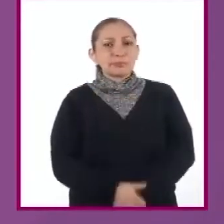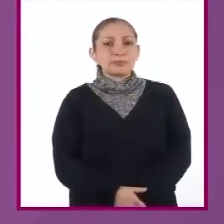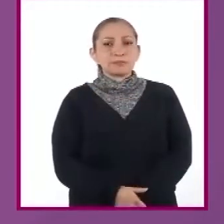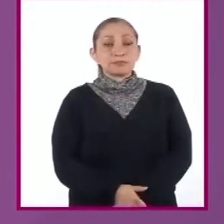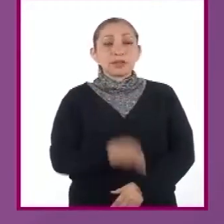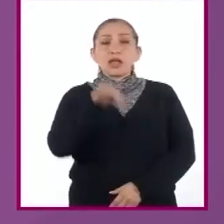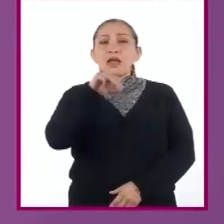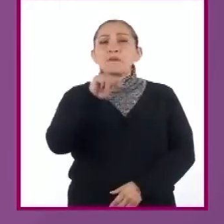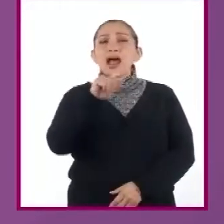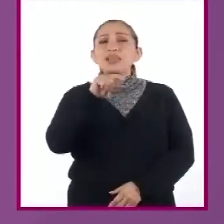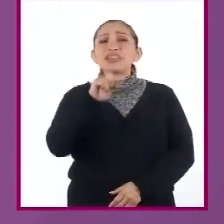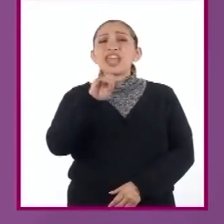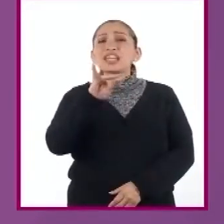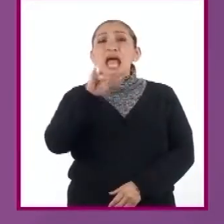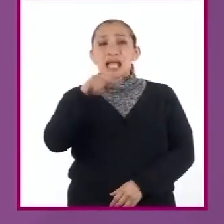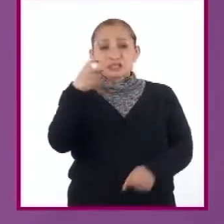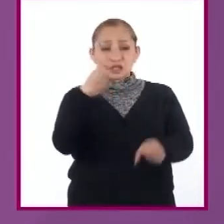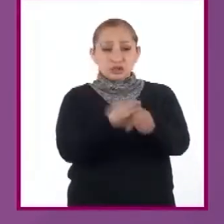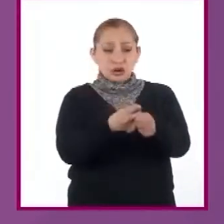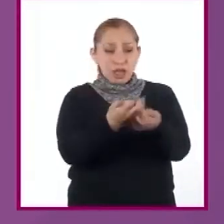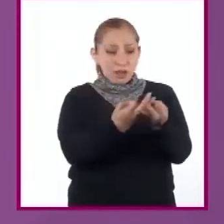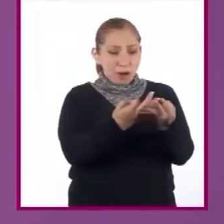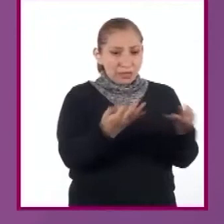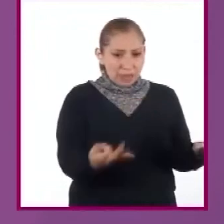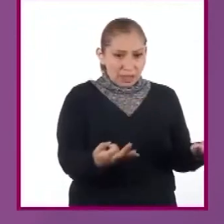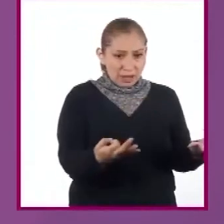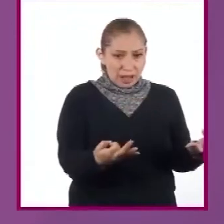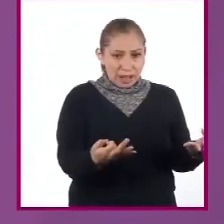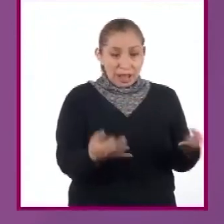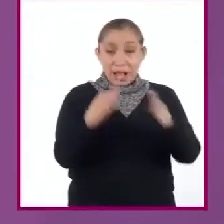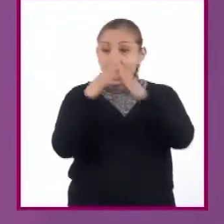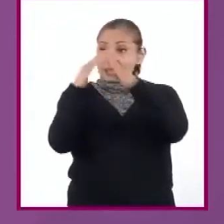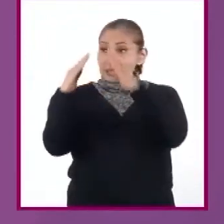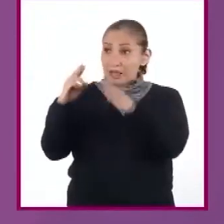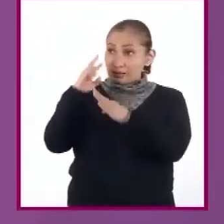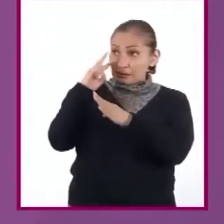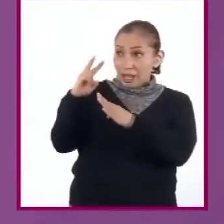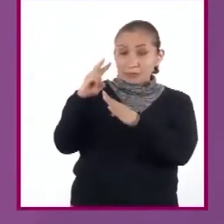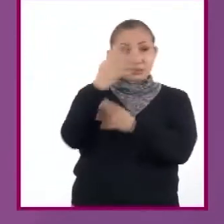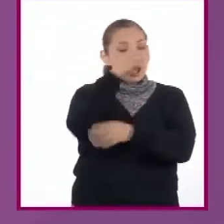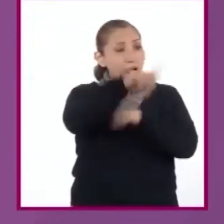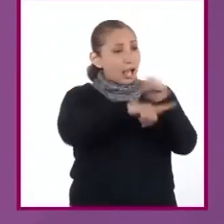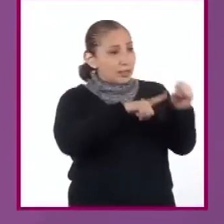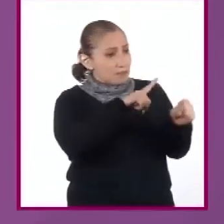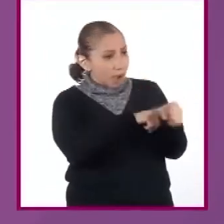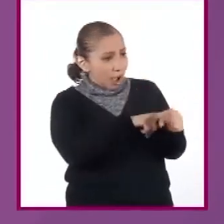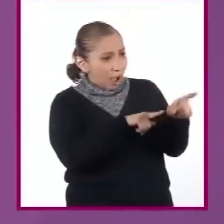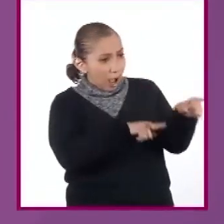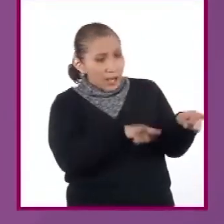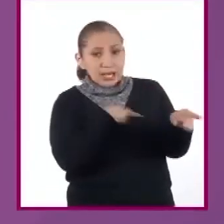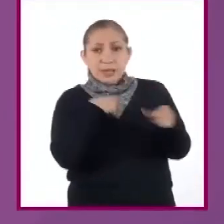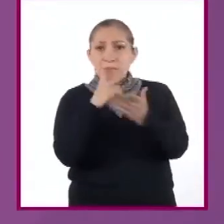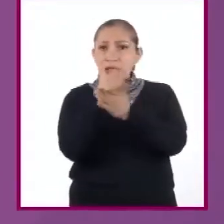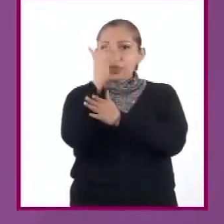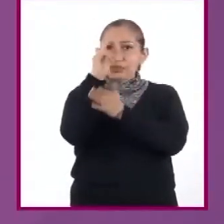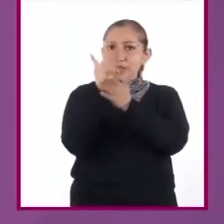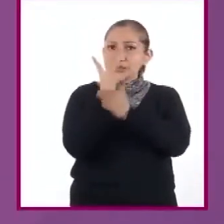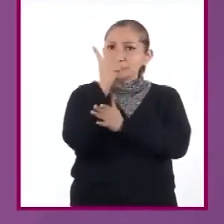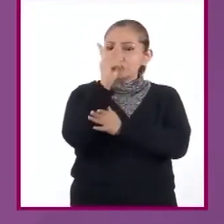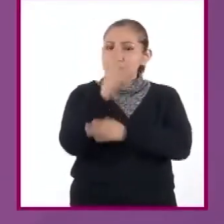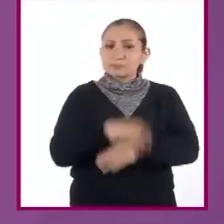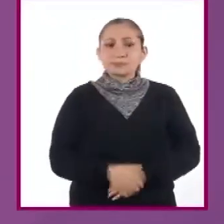La materia es sólida como la tierra, las casas, los animales y las plantas.